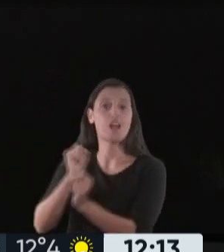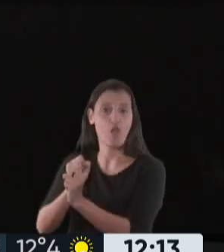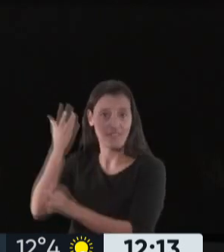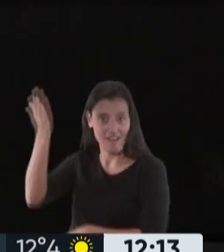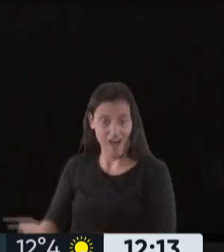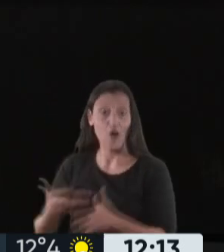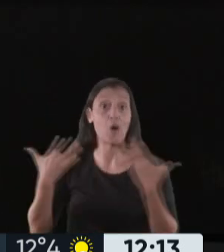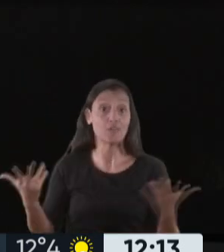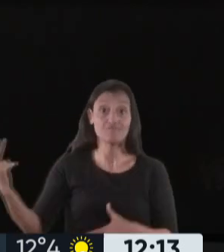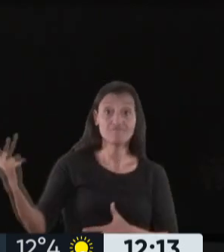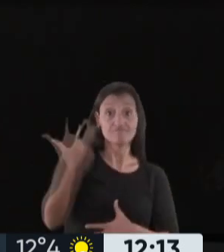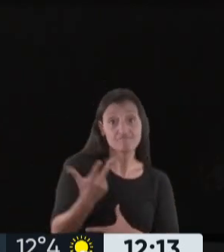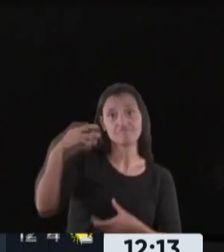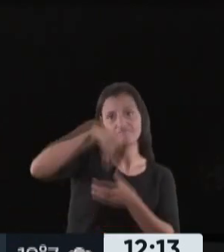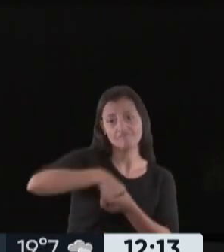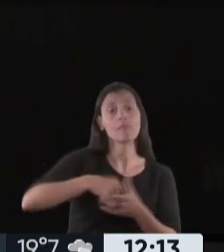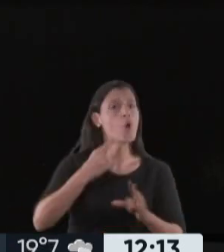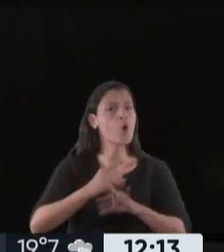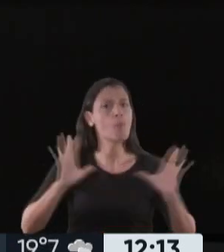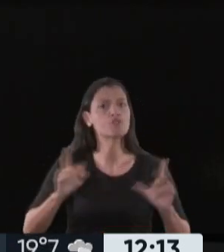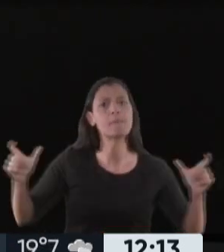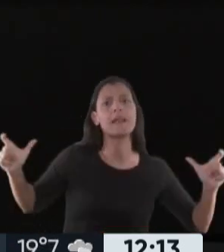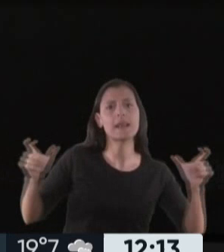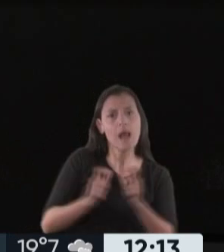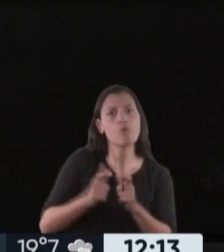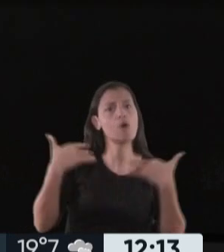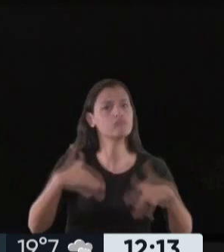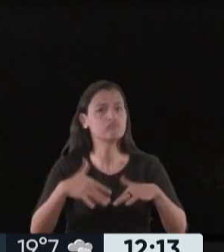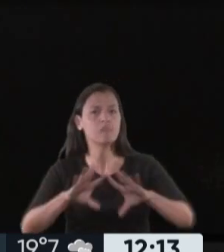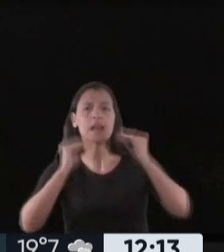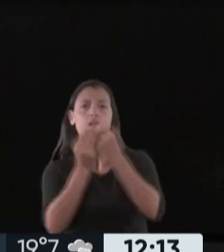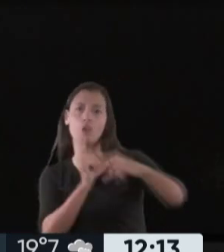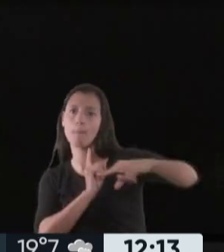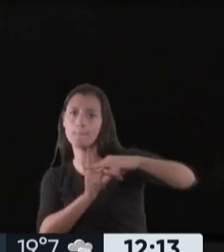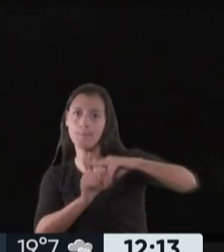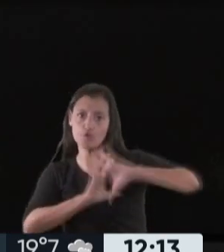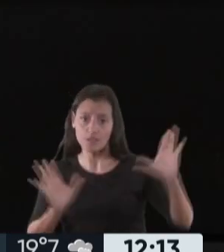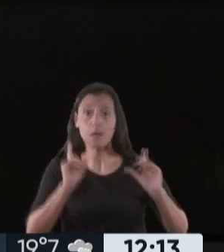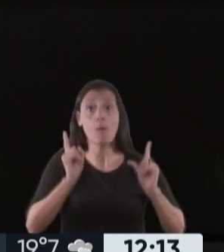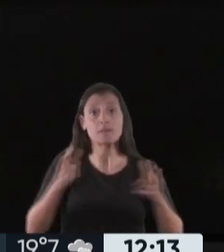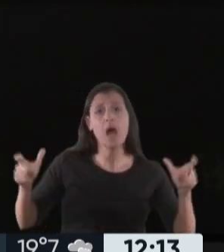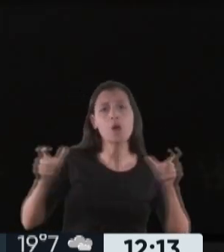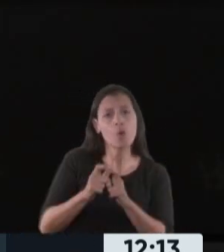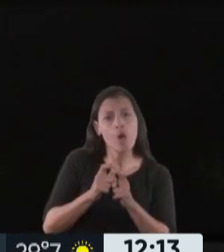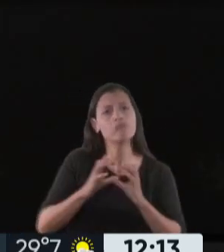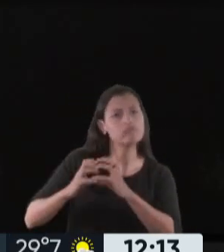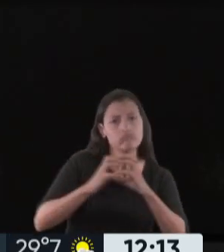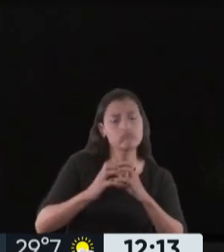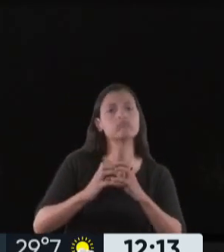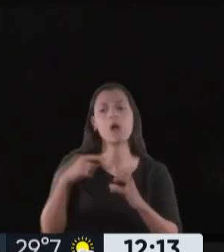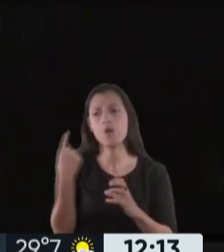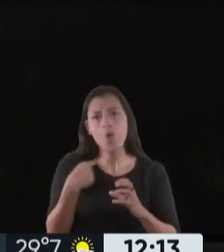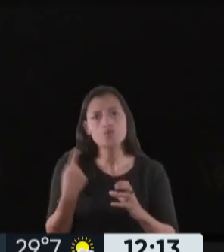Así que, como siempre, una reunión extremadamente positiva, un encuentro en el cual